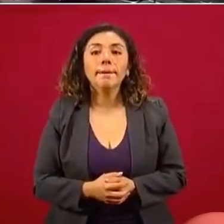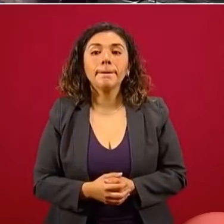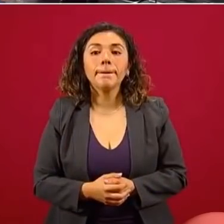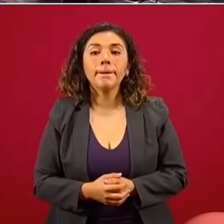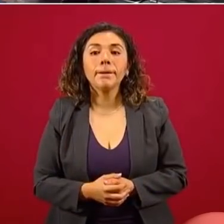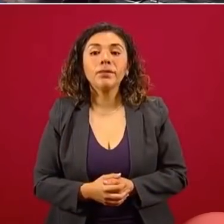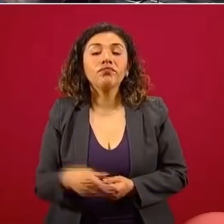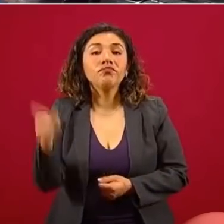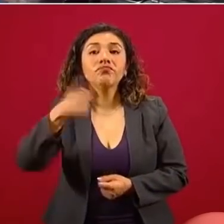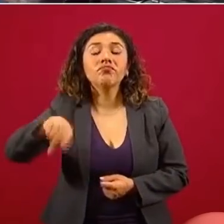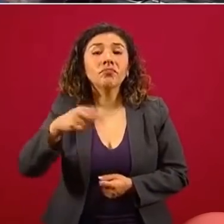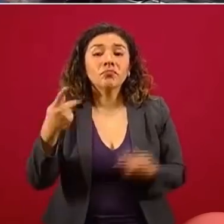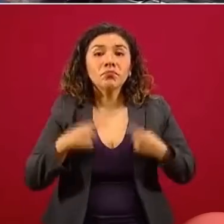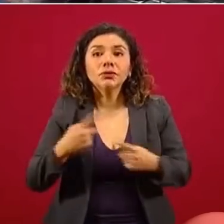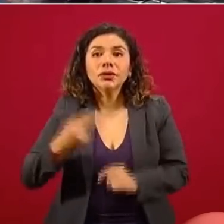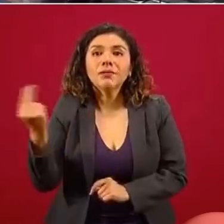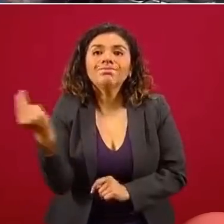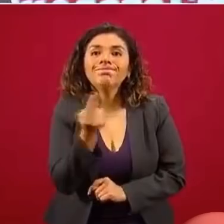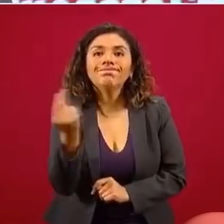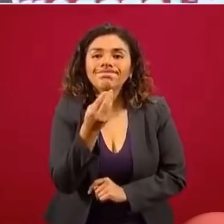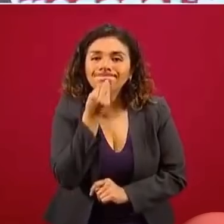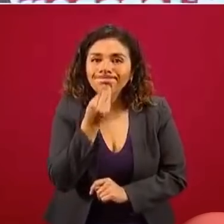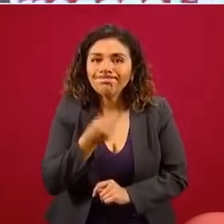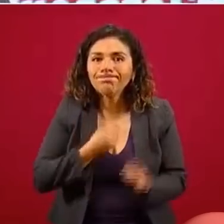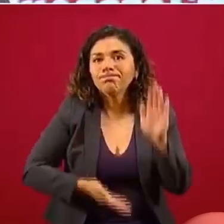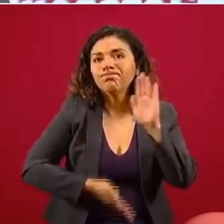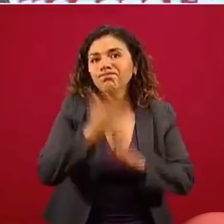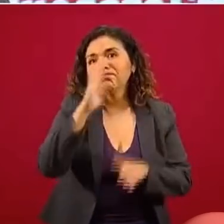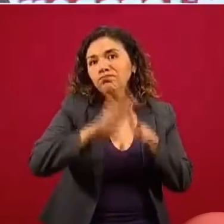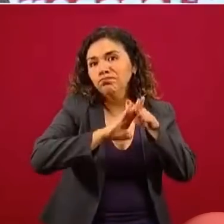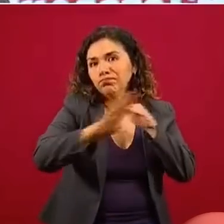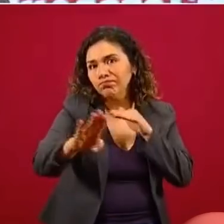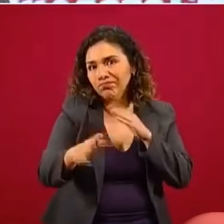Lo hicieron por necesidad y